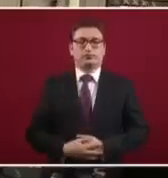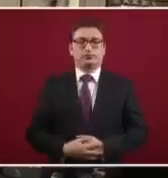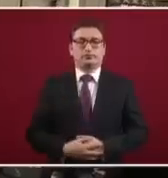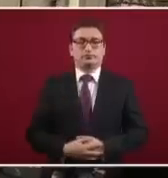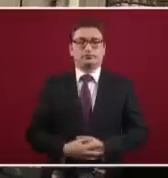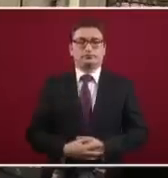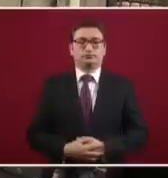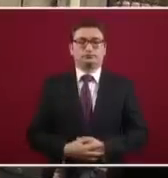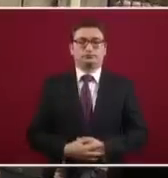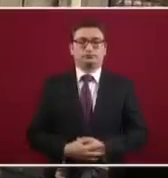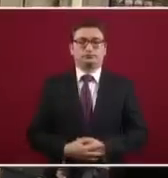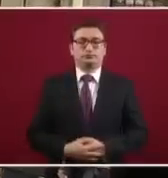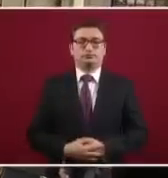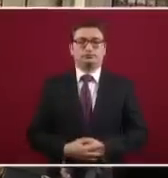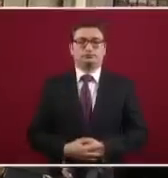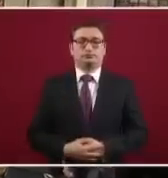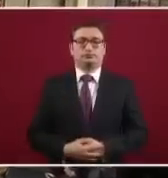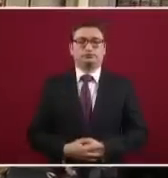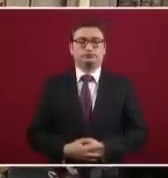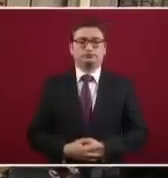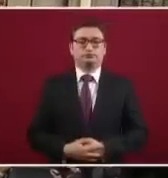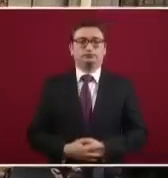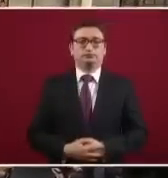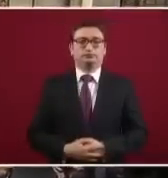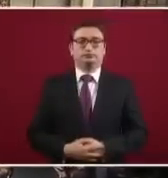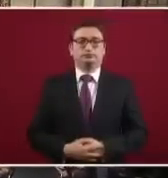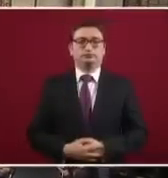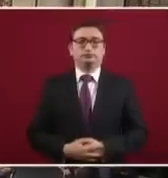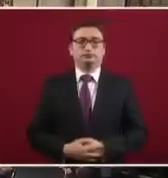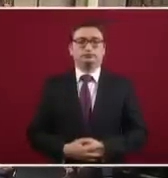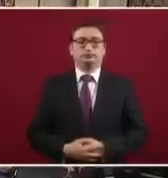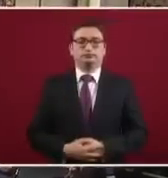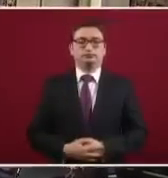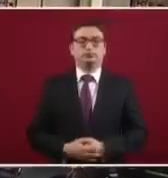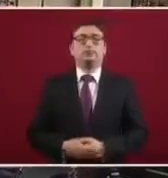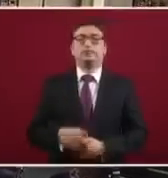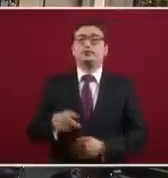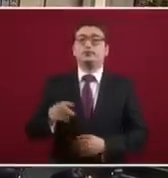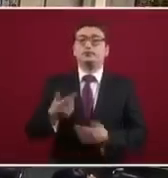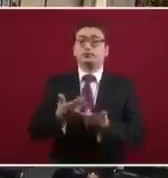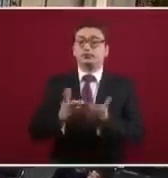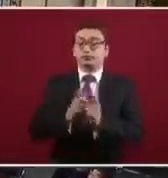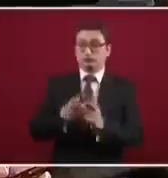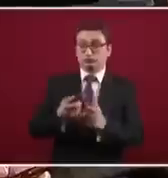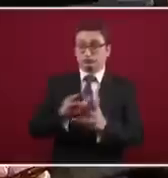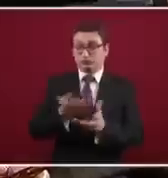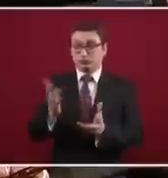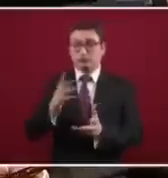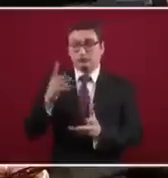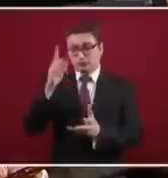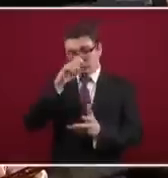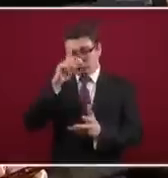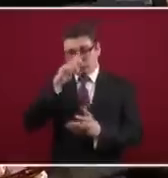deben renunciar el actual consejero del INE, los consejeros y también los